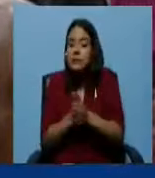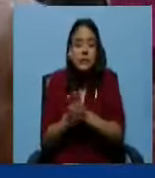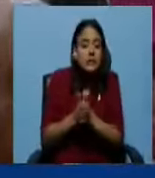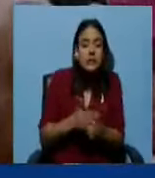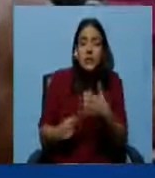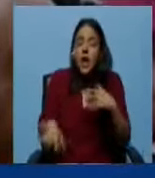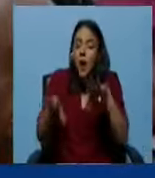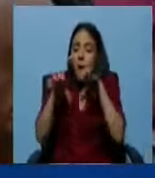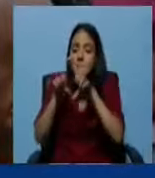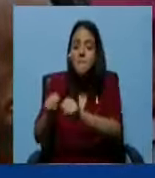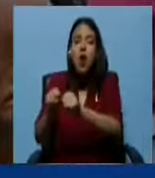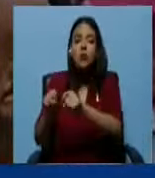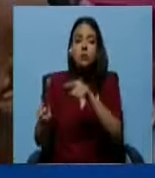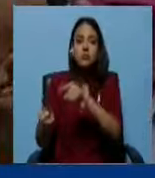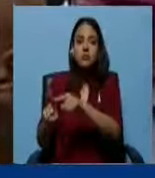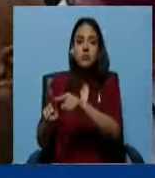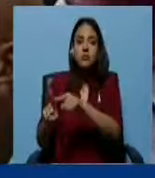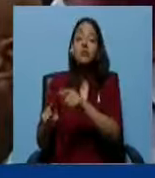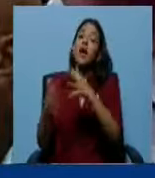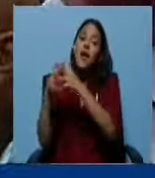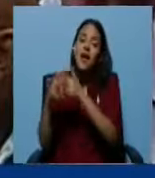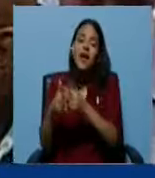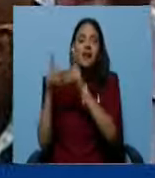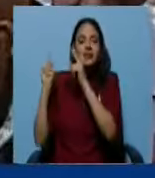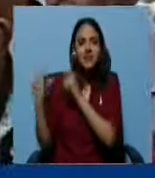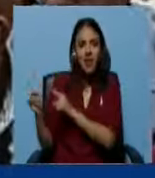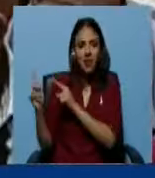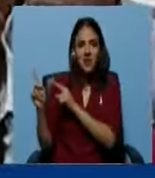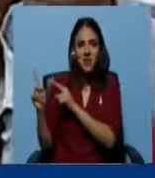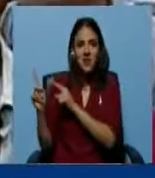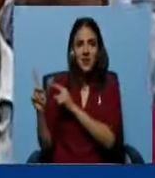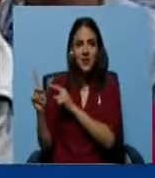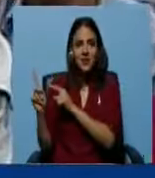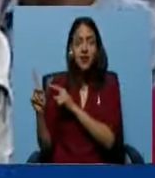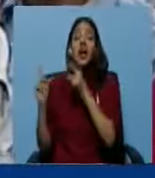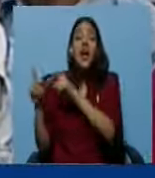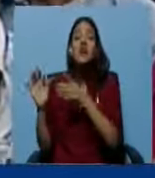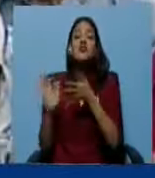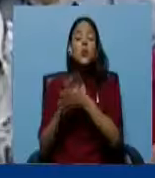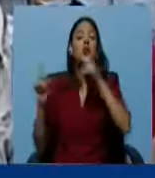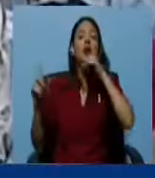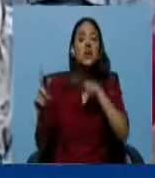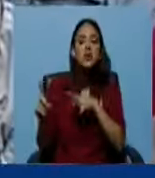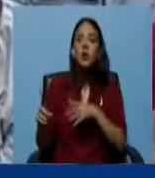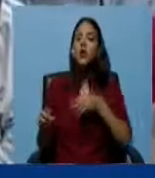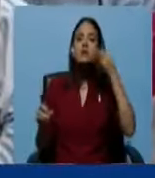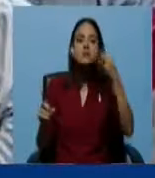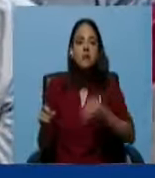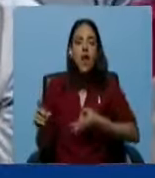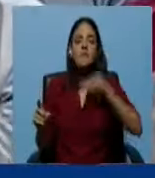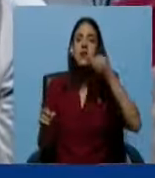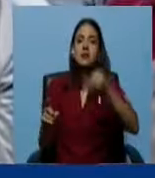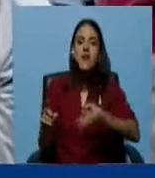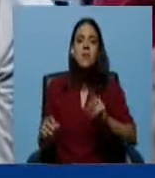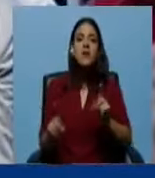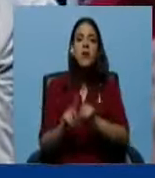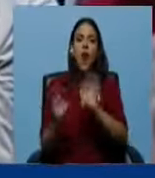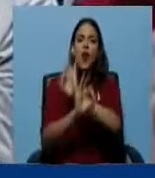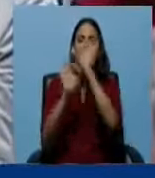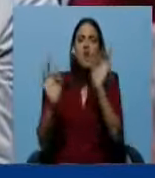en todas sus versiones, en la versión dura y en la versión blanda. Al final el mismo monstruo,